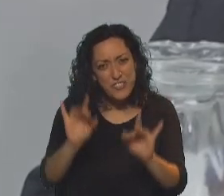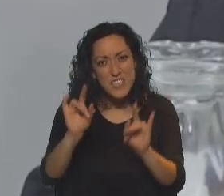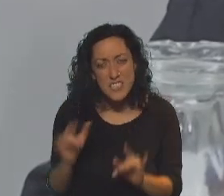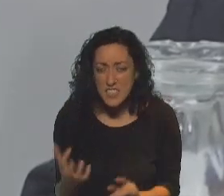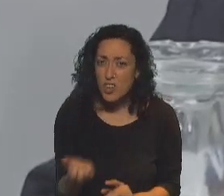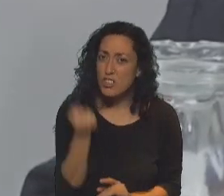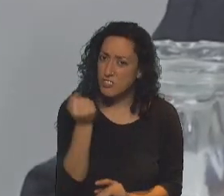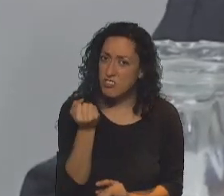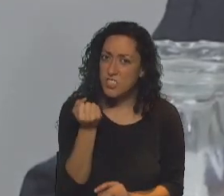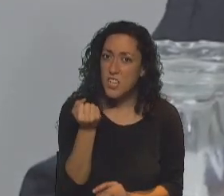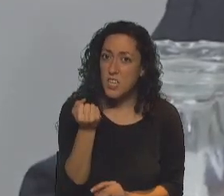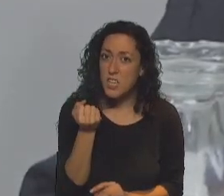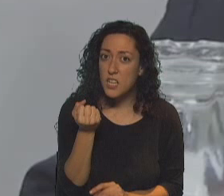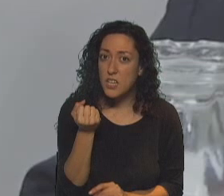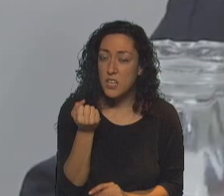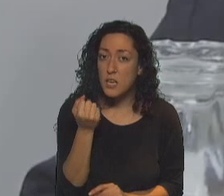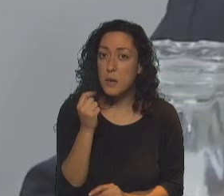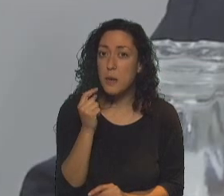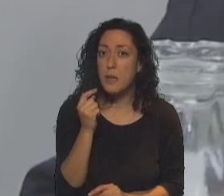y que además